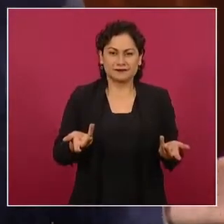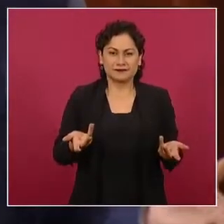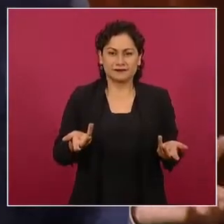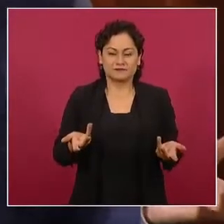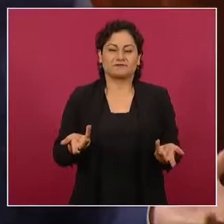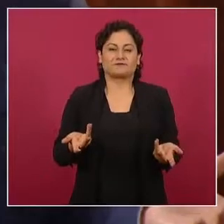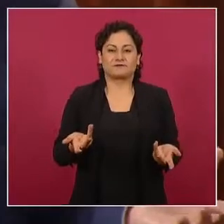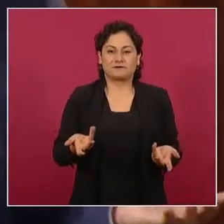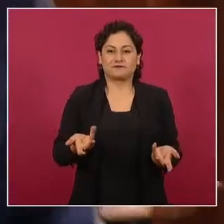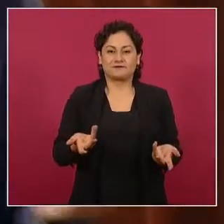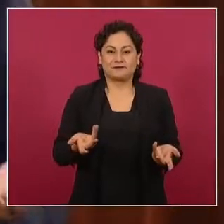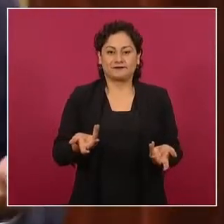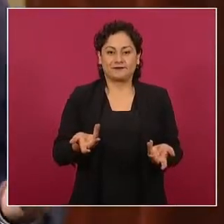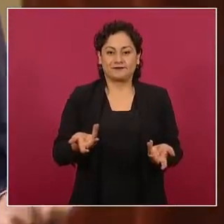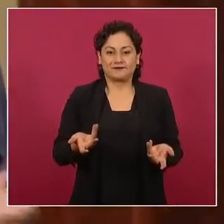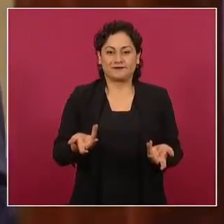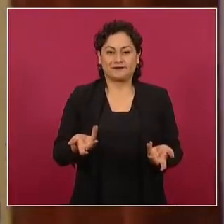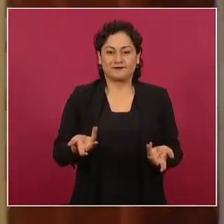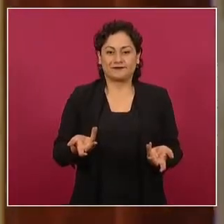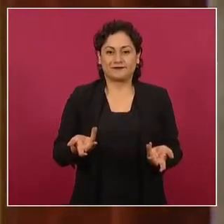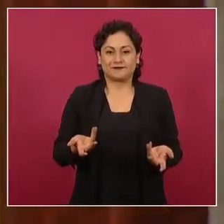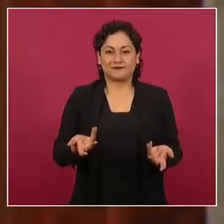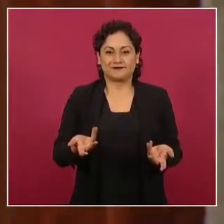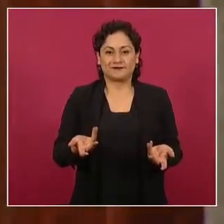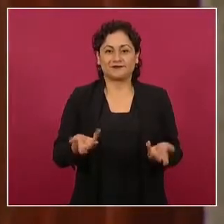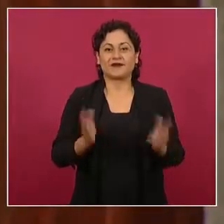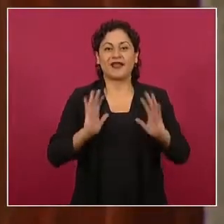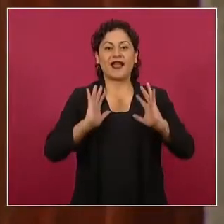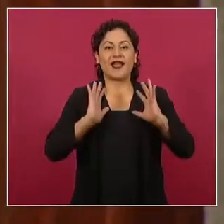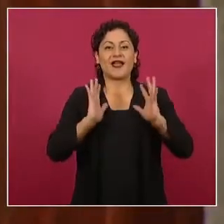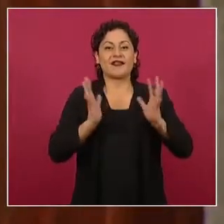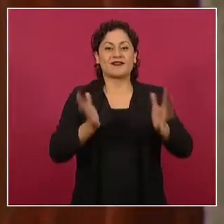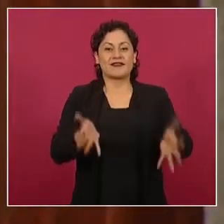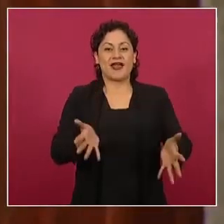Pues que ya no hay posibilidad